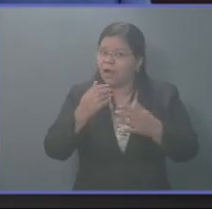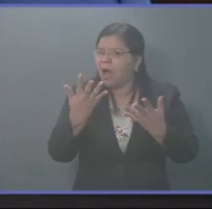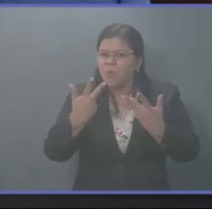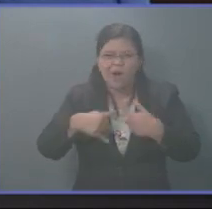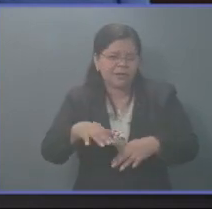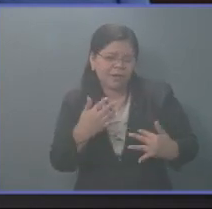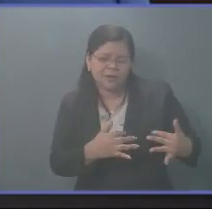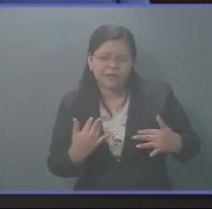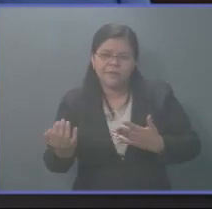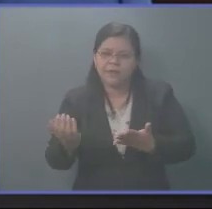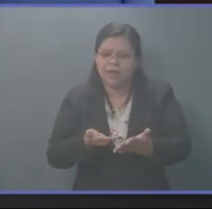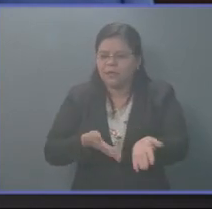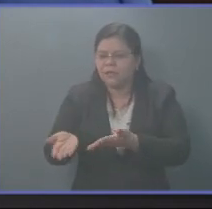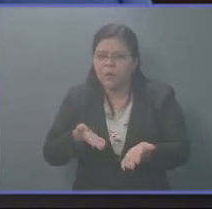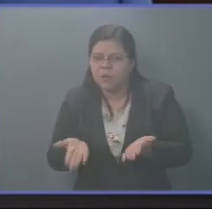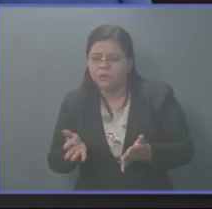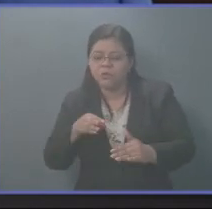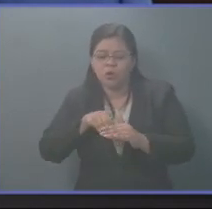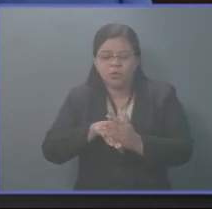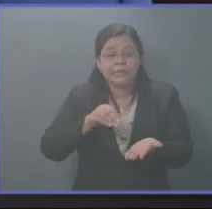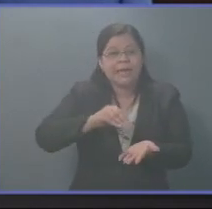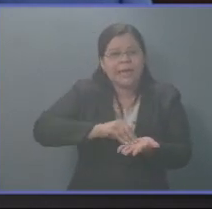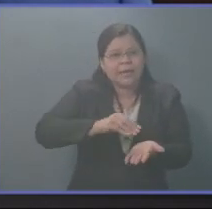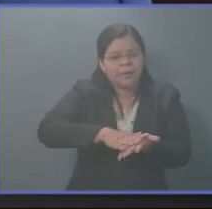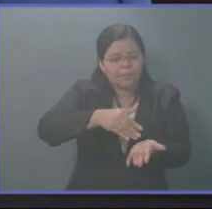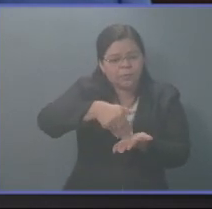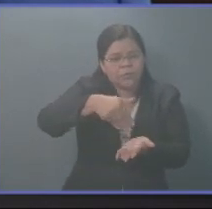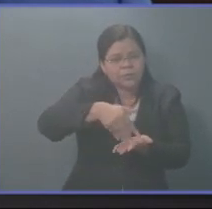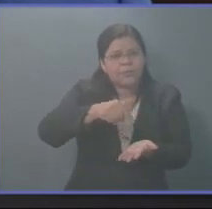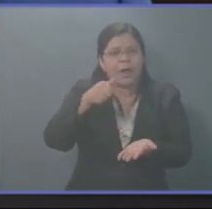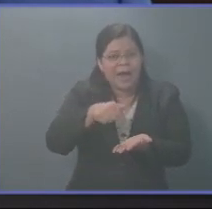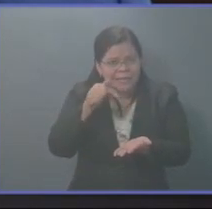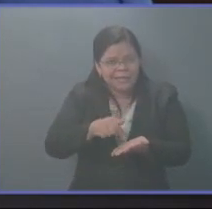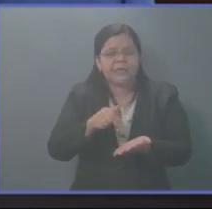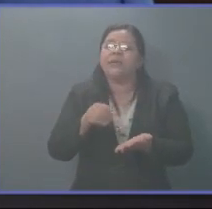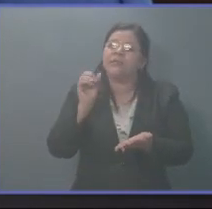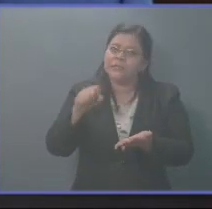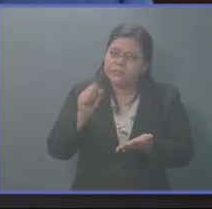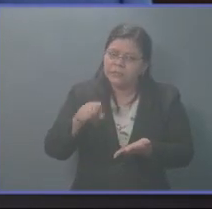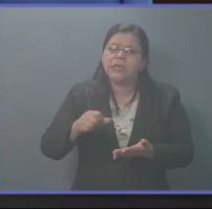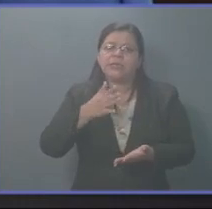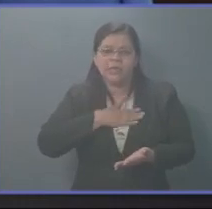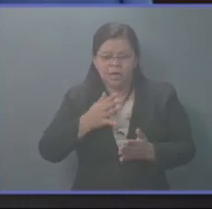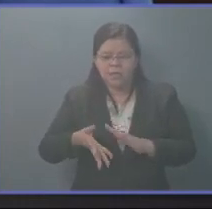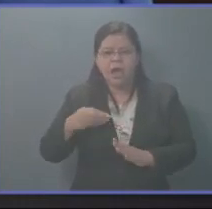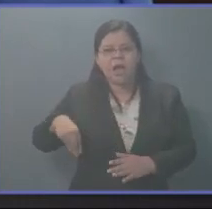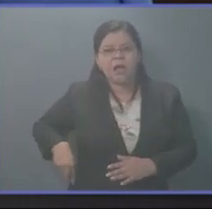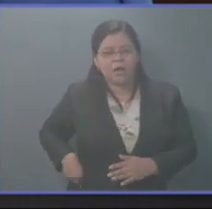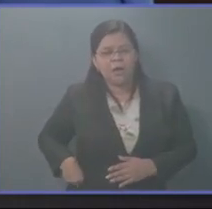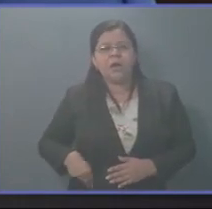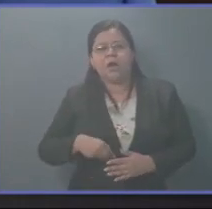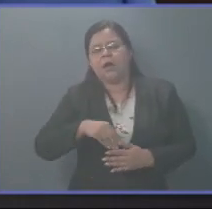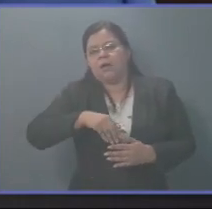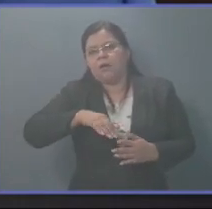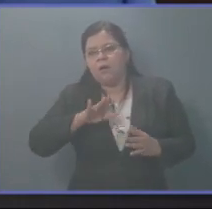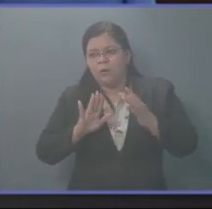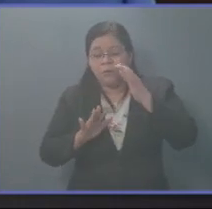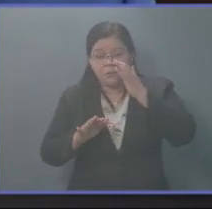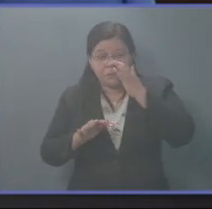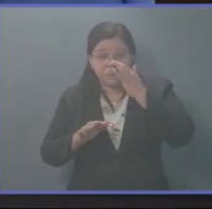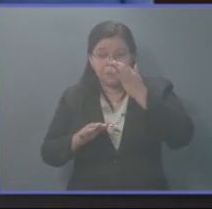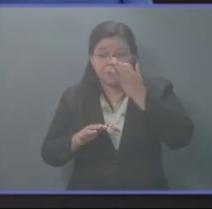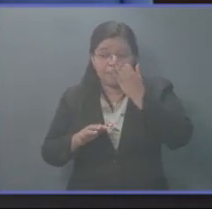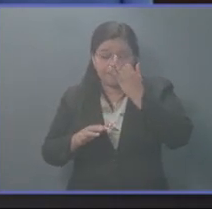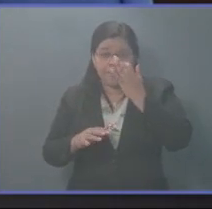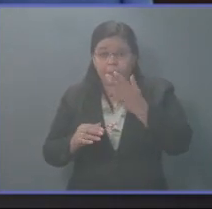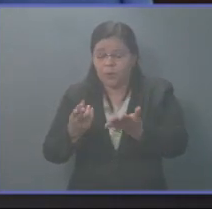actividad económica en el municipio, de la cual se obtenga beneficios económicos sin importar que los respectivos actos, convenciones